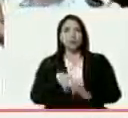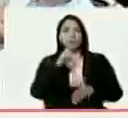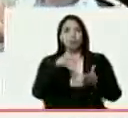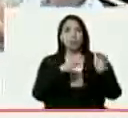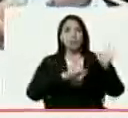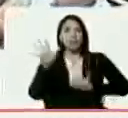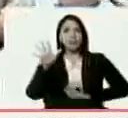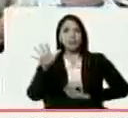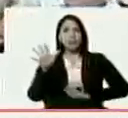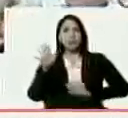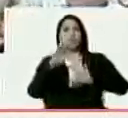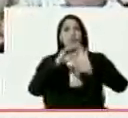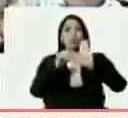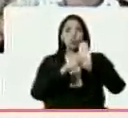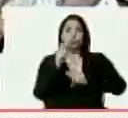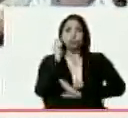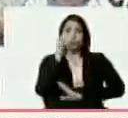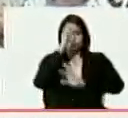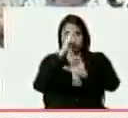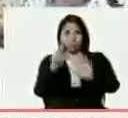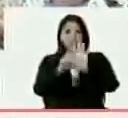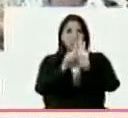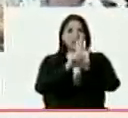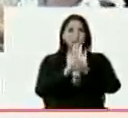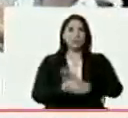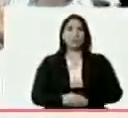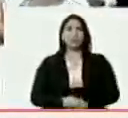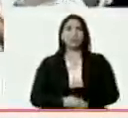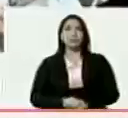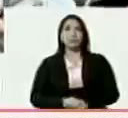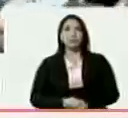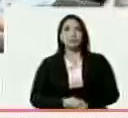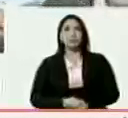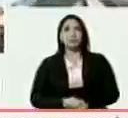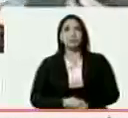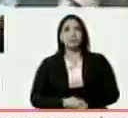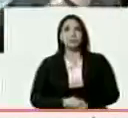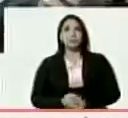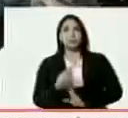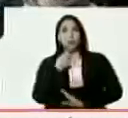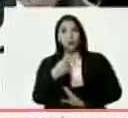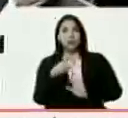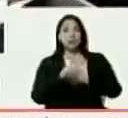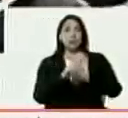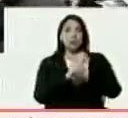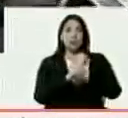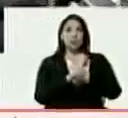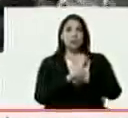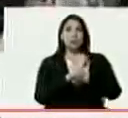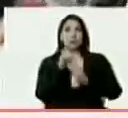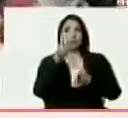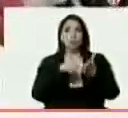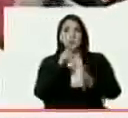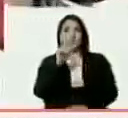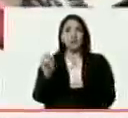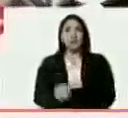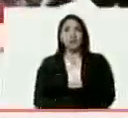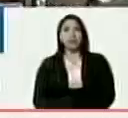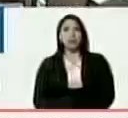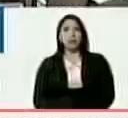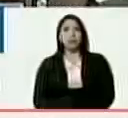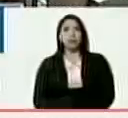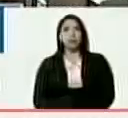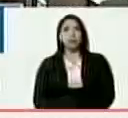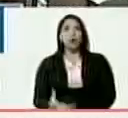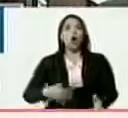2015, constitucionalmente, lo obliga la Carta Magna. En el 2020 va a haber